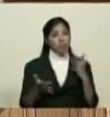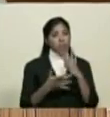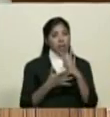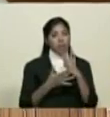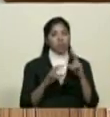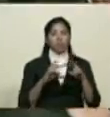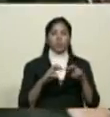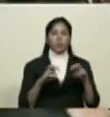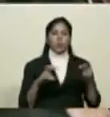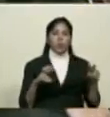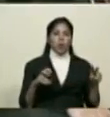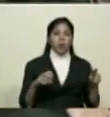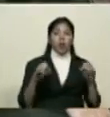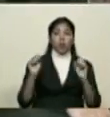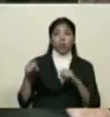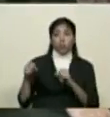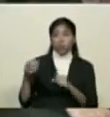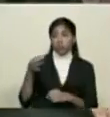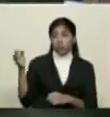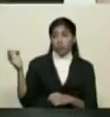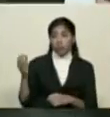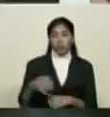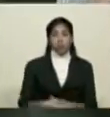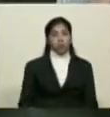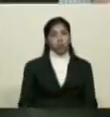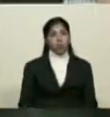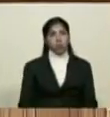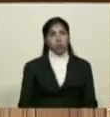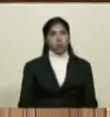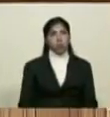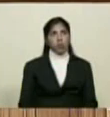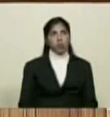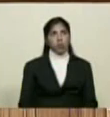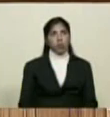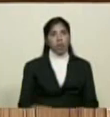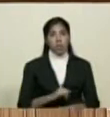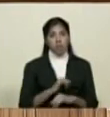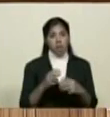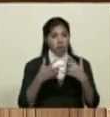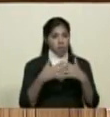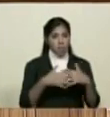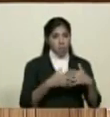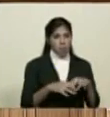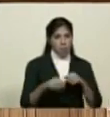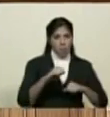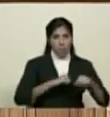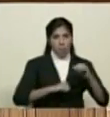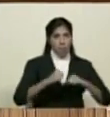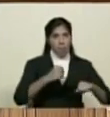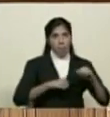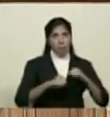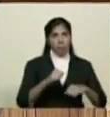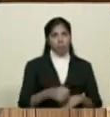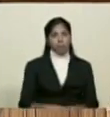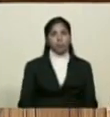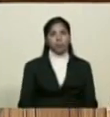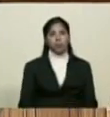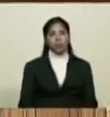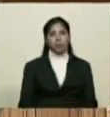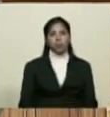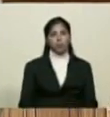que ellos dijeron que sí, que todo estaba muy bien, las monoboyas, y que se instalaron por un monto de 76 millones de dólares, la inspección